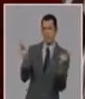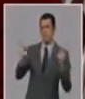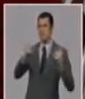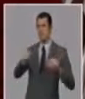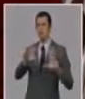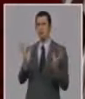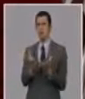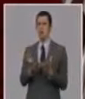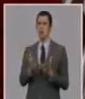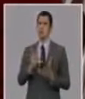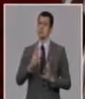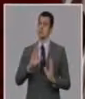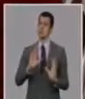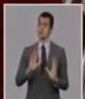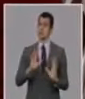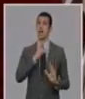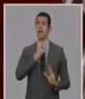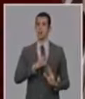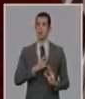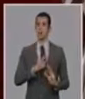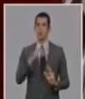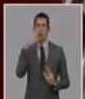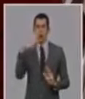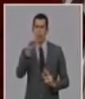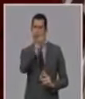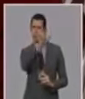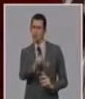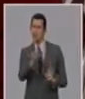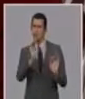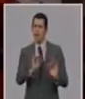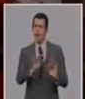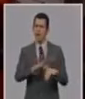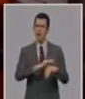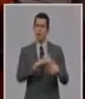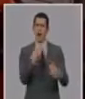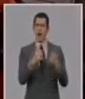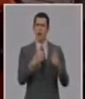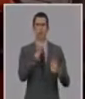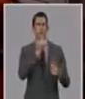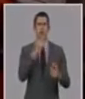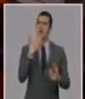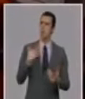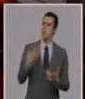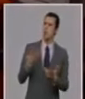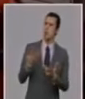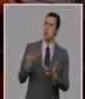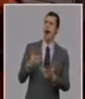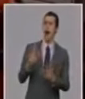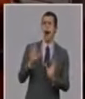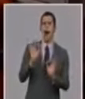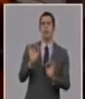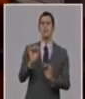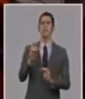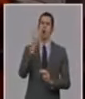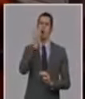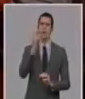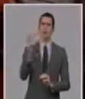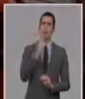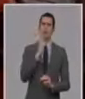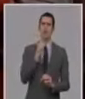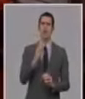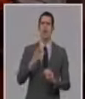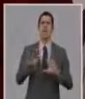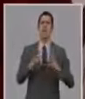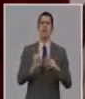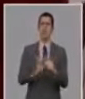identificar como decía el doctor, las manifestaciones prolongadas, persistentes, ¿no? Las manifestaciones persistentes